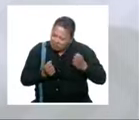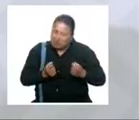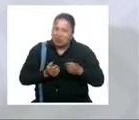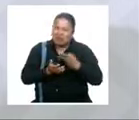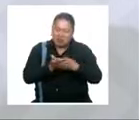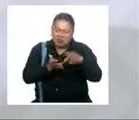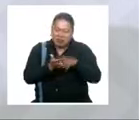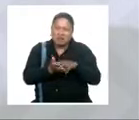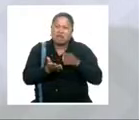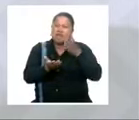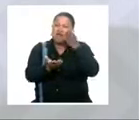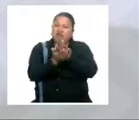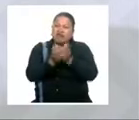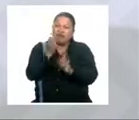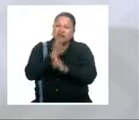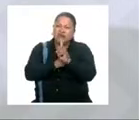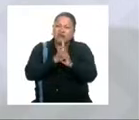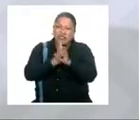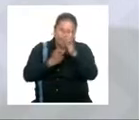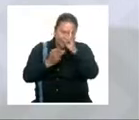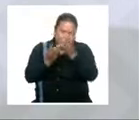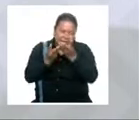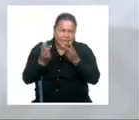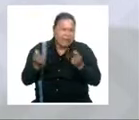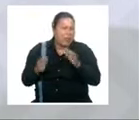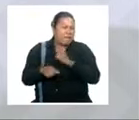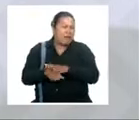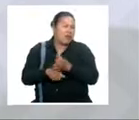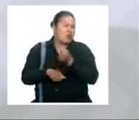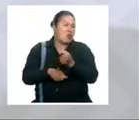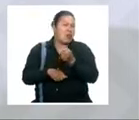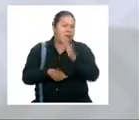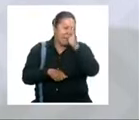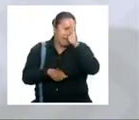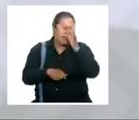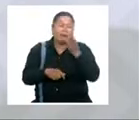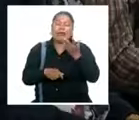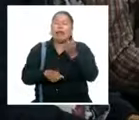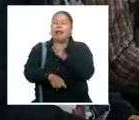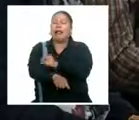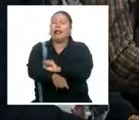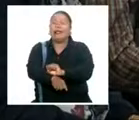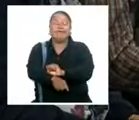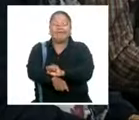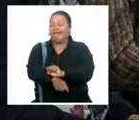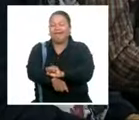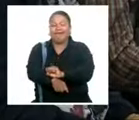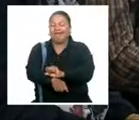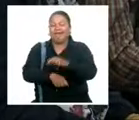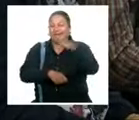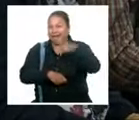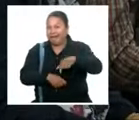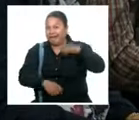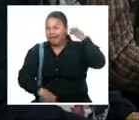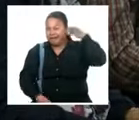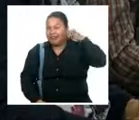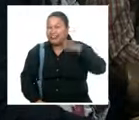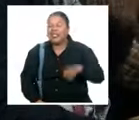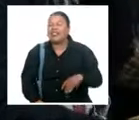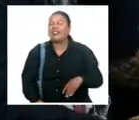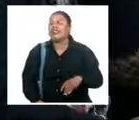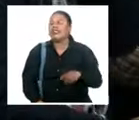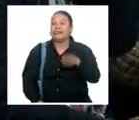donde están los conflictos muy fuertes. Y no son cualquier conflicto. Oaxaca no es